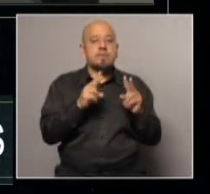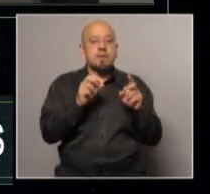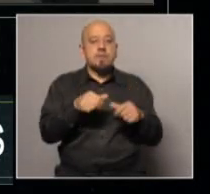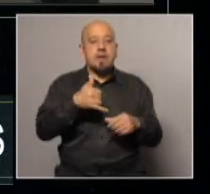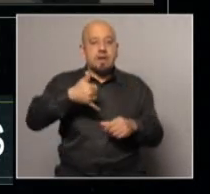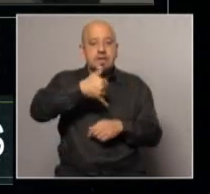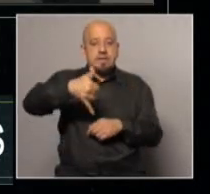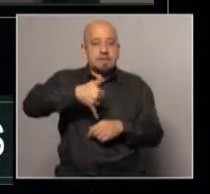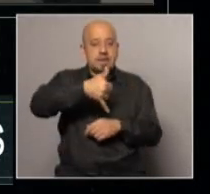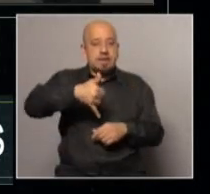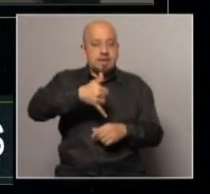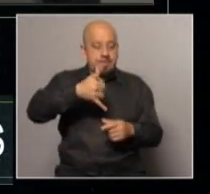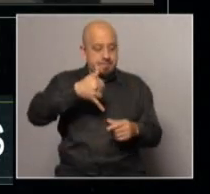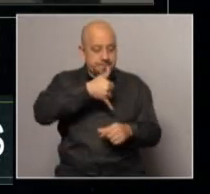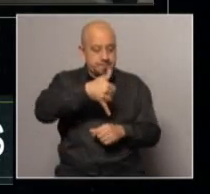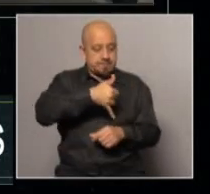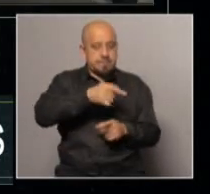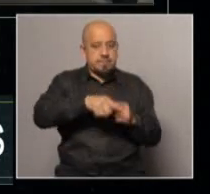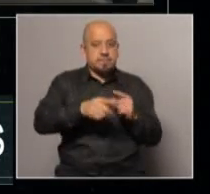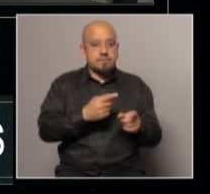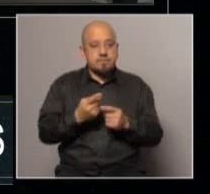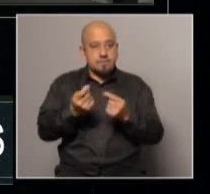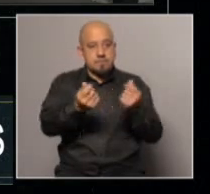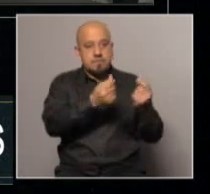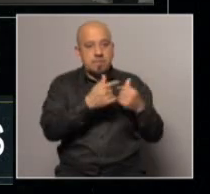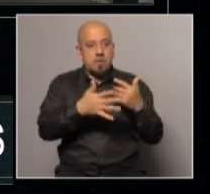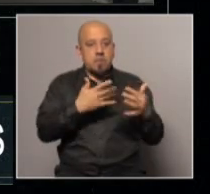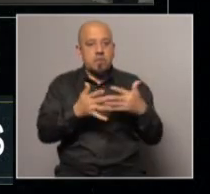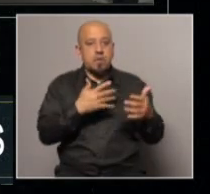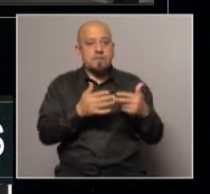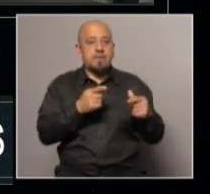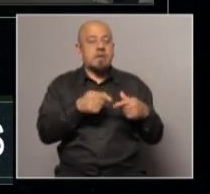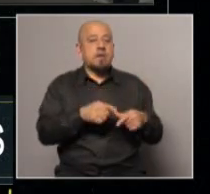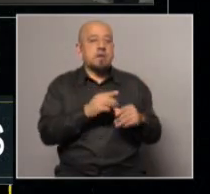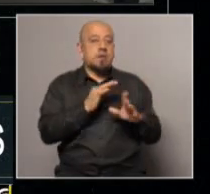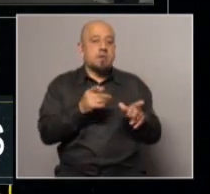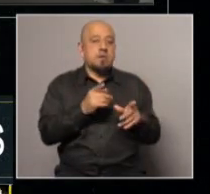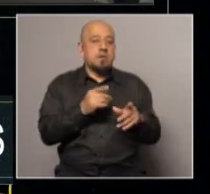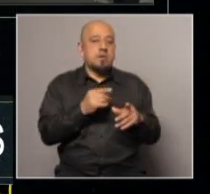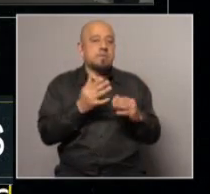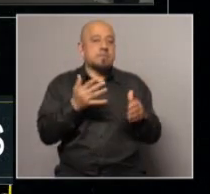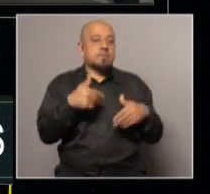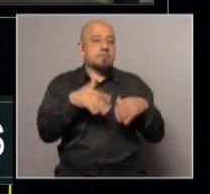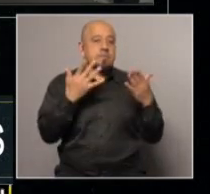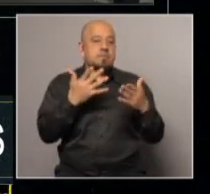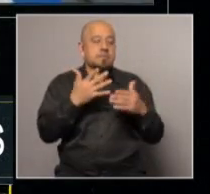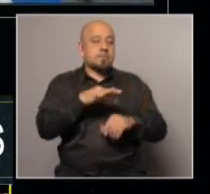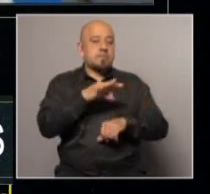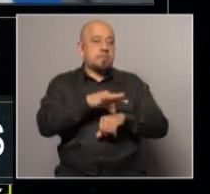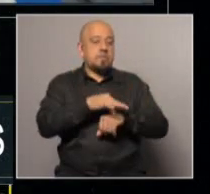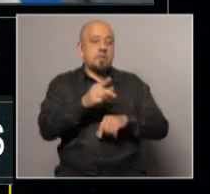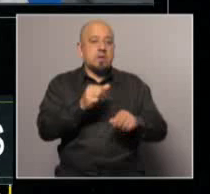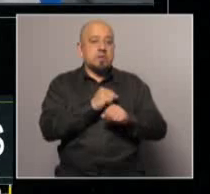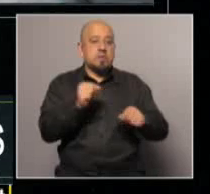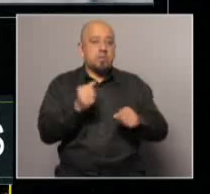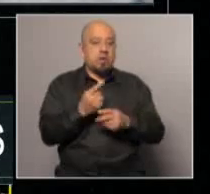en realidad, si yo voy y compro en la feria, que no se debería, porque en realidad no... Como cualquier medicamento no se debería